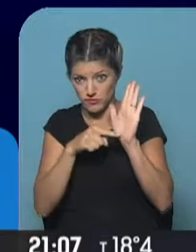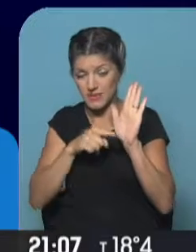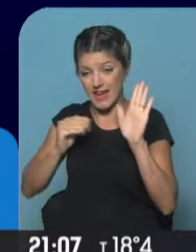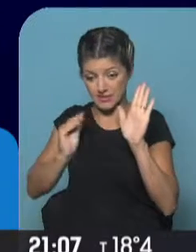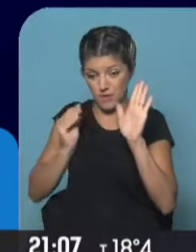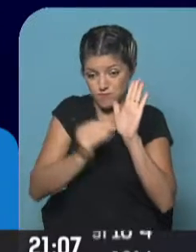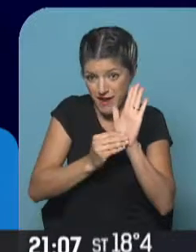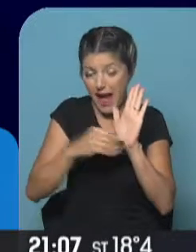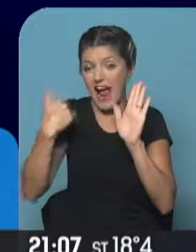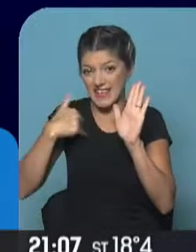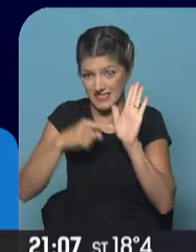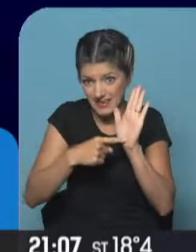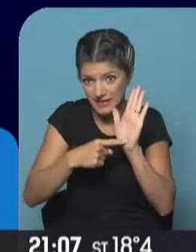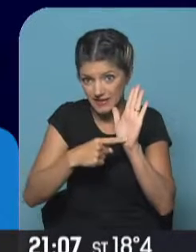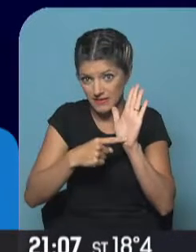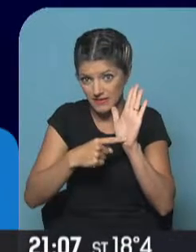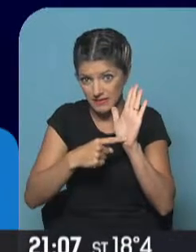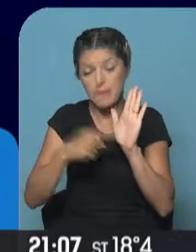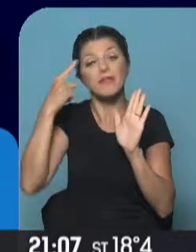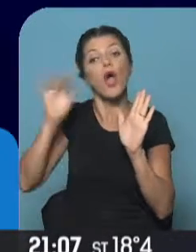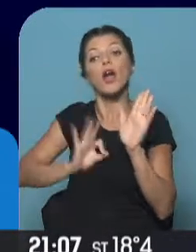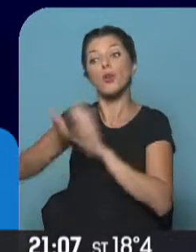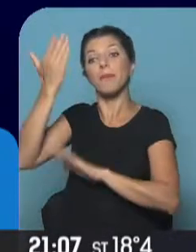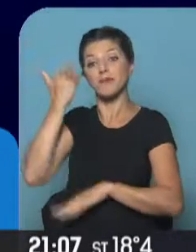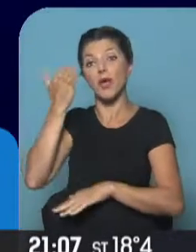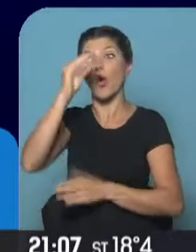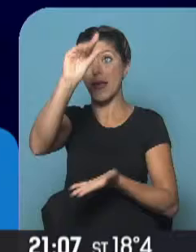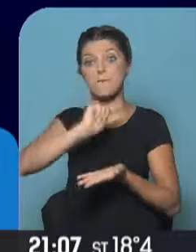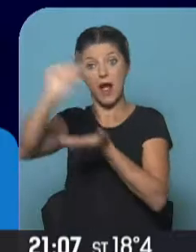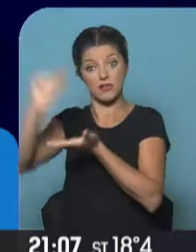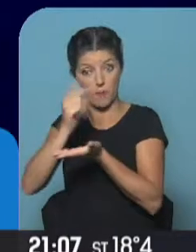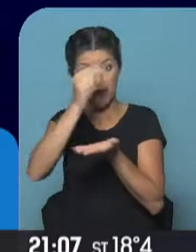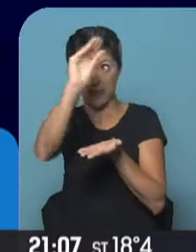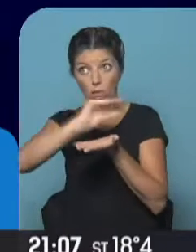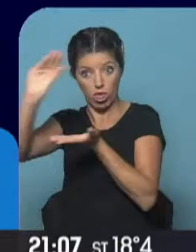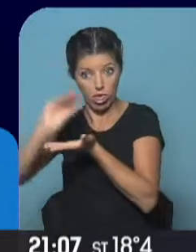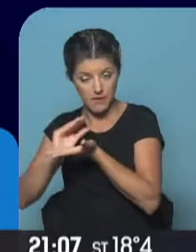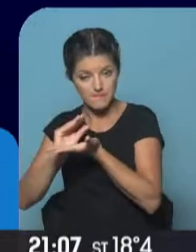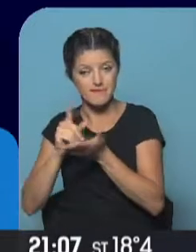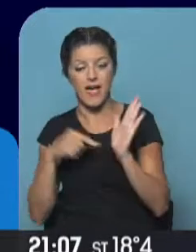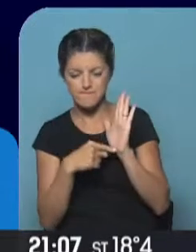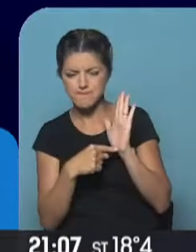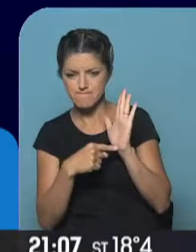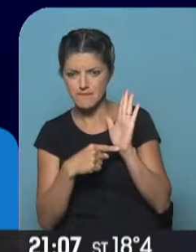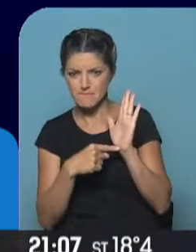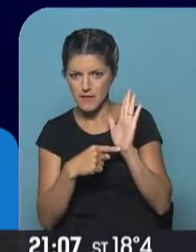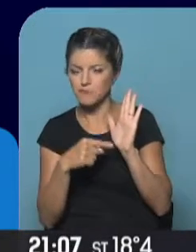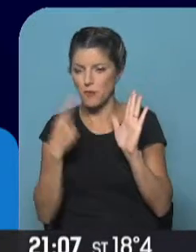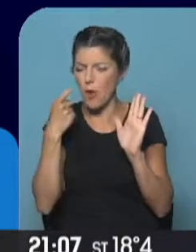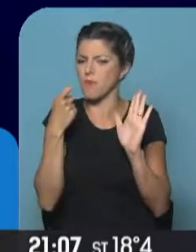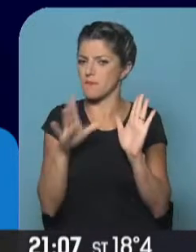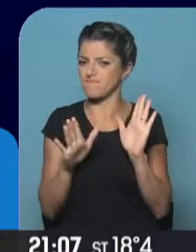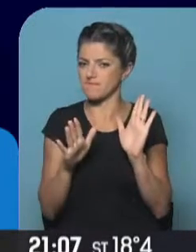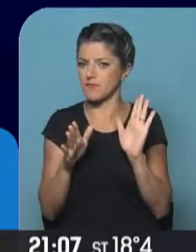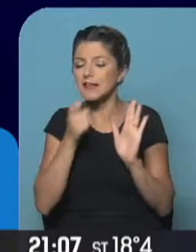inversión que tuvo el año pasado. Entonces eso requiere que todos entendamos que en esta búsqueda del